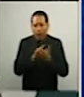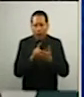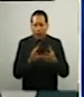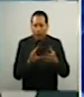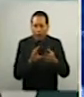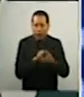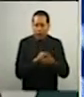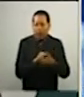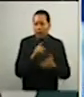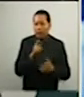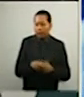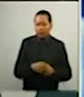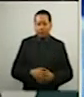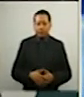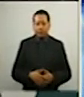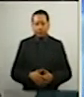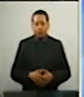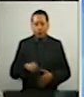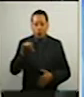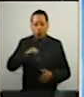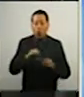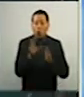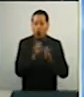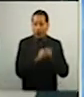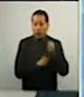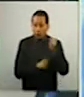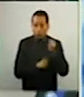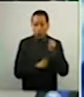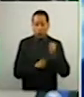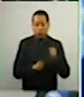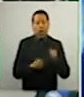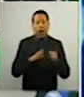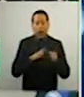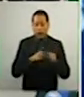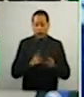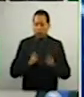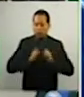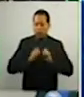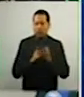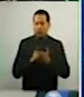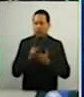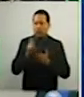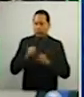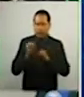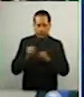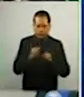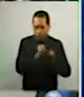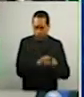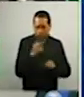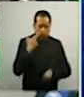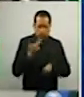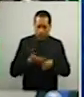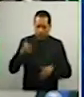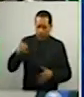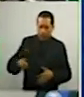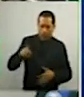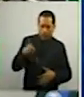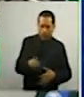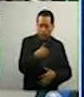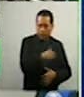ley secundaria donde se resolvieran estos dilemas. Dilemas como si se tenía que pedir licencia o no se tenía que pedir